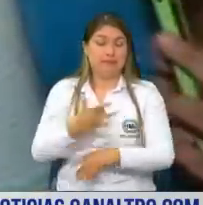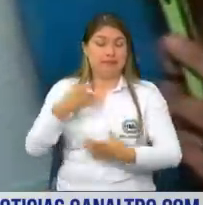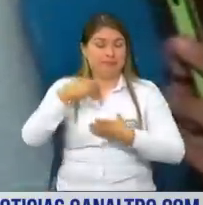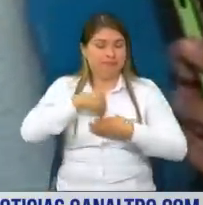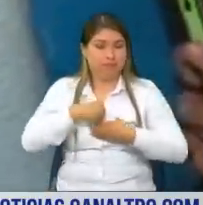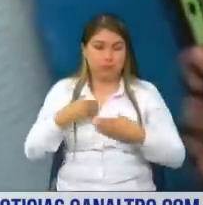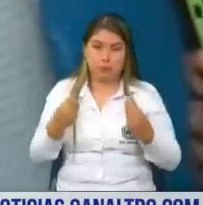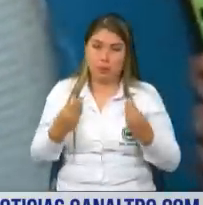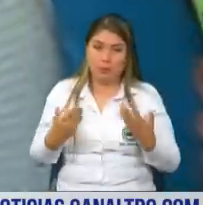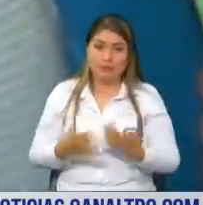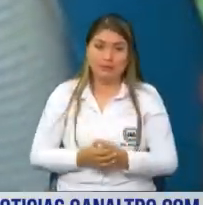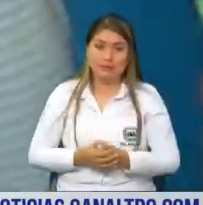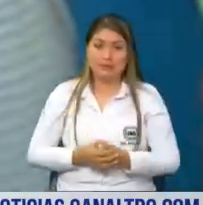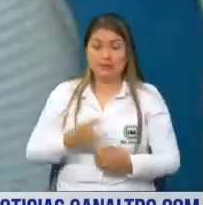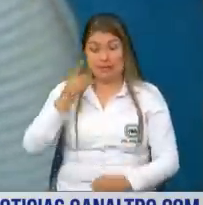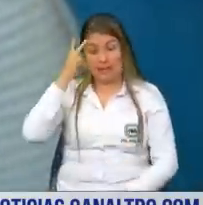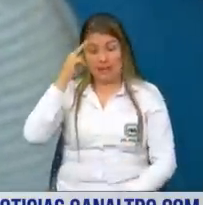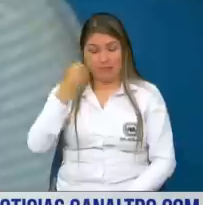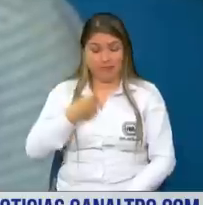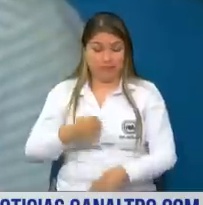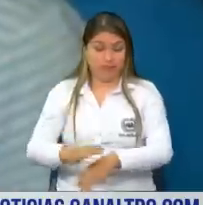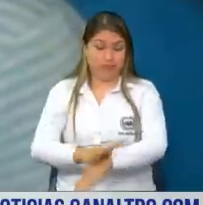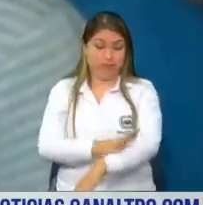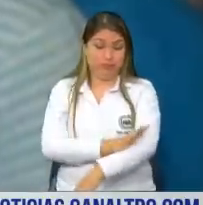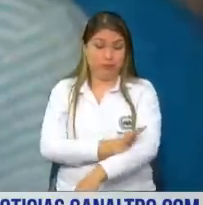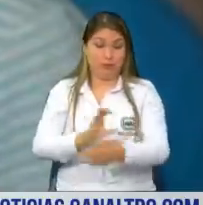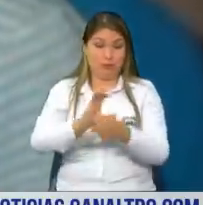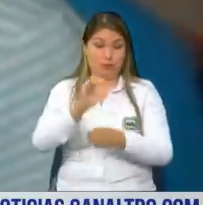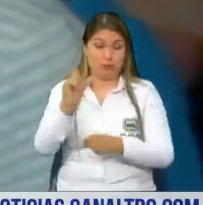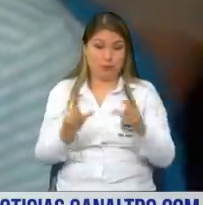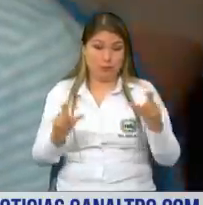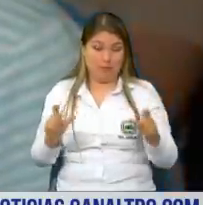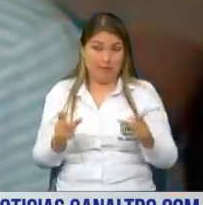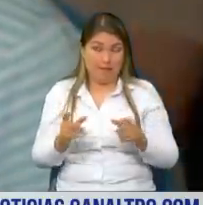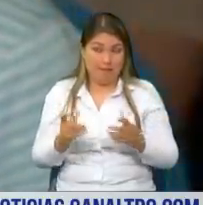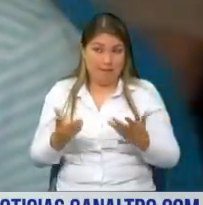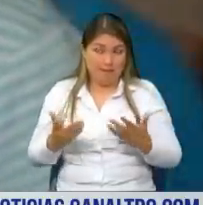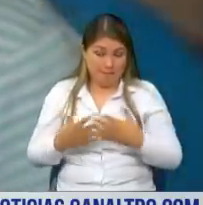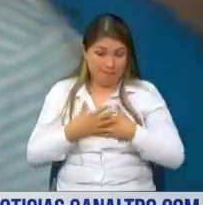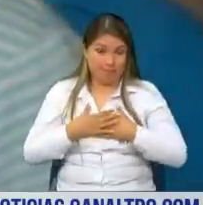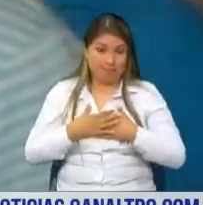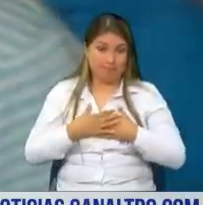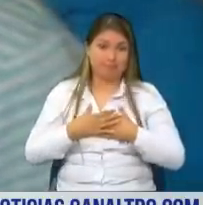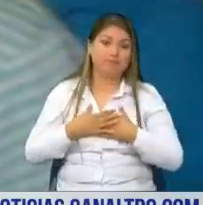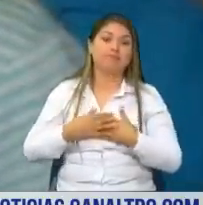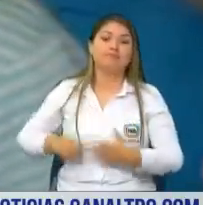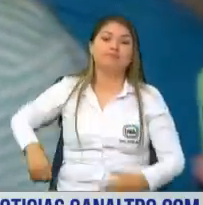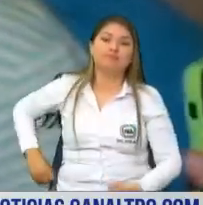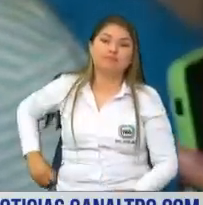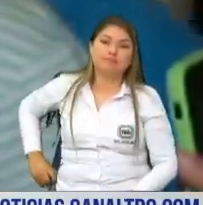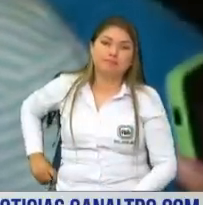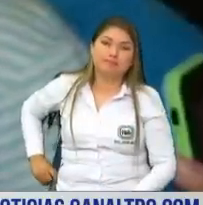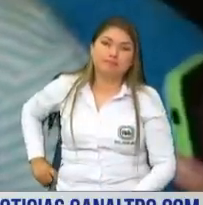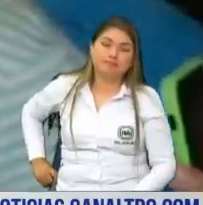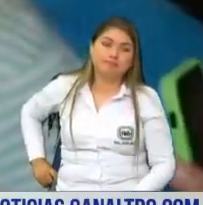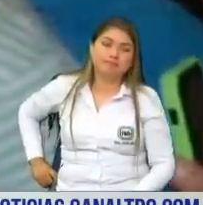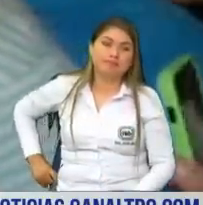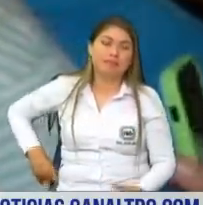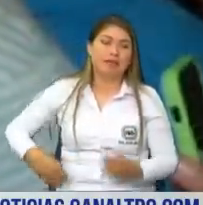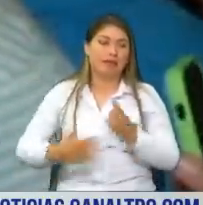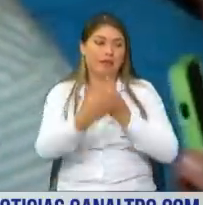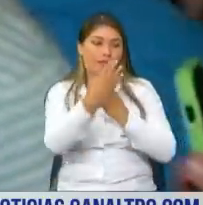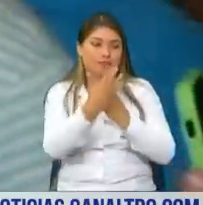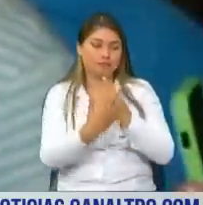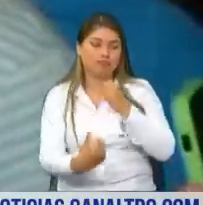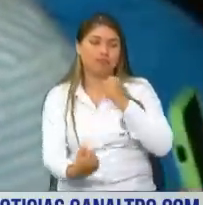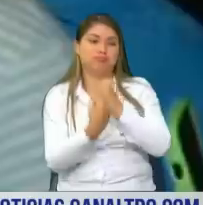porque obviamente de la emoción de un ciudadano registra con el mayor afecto el respaldo de